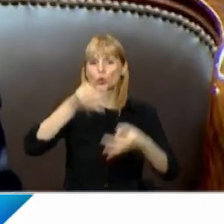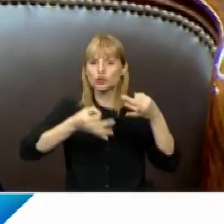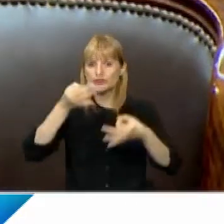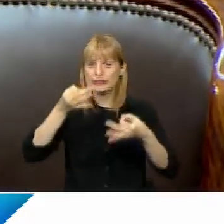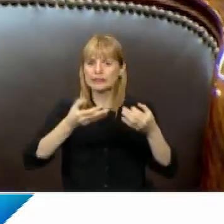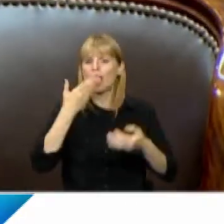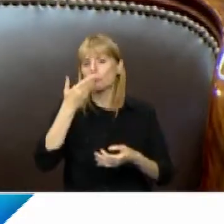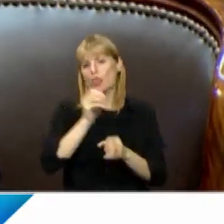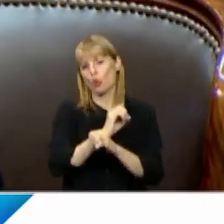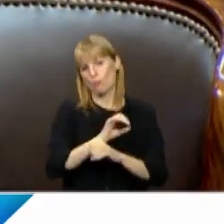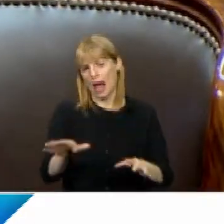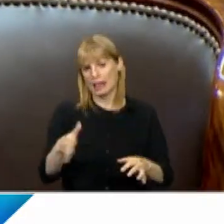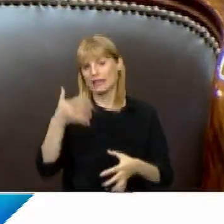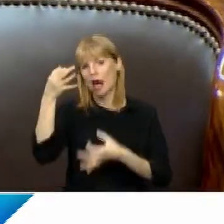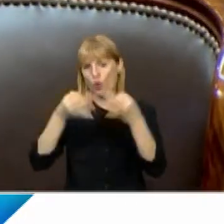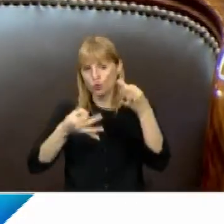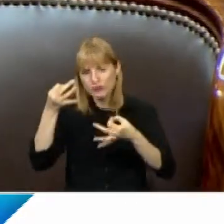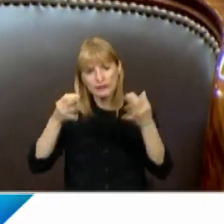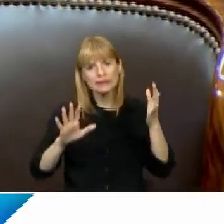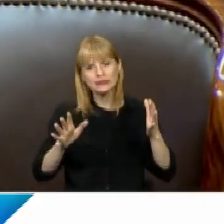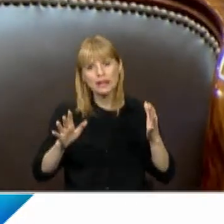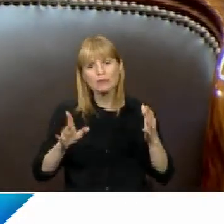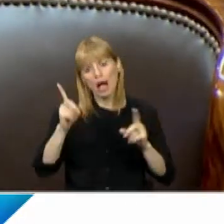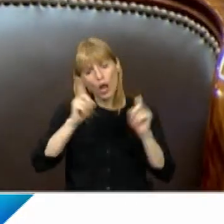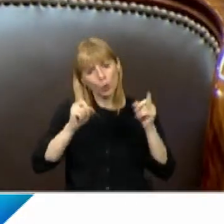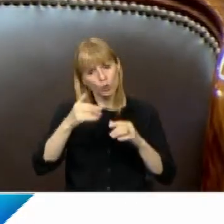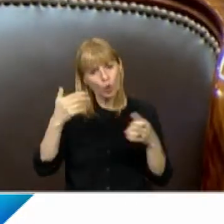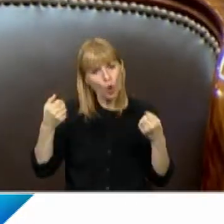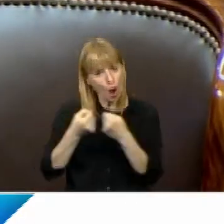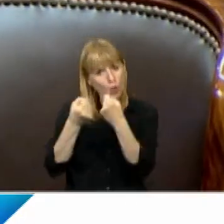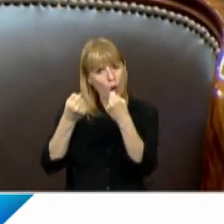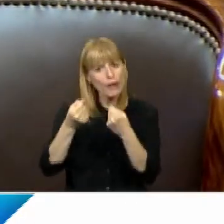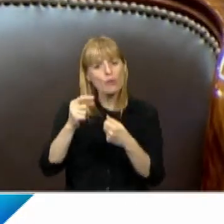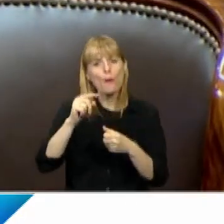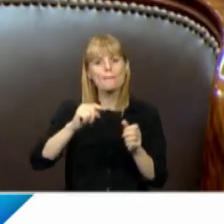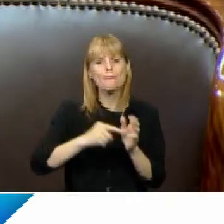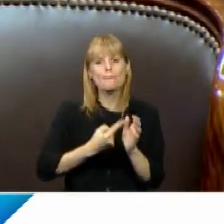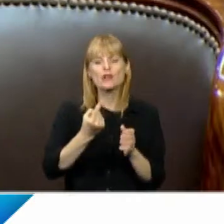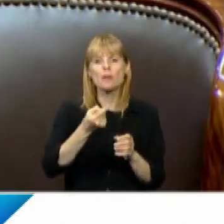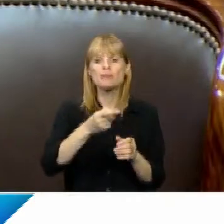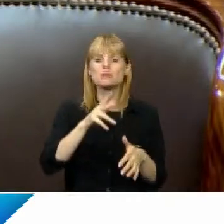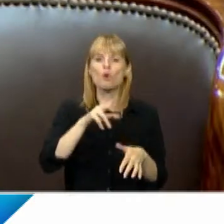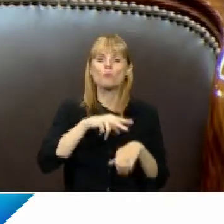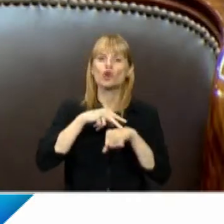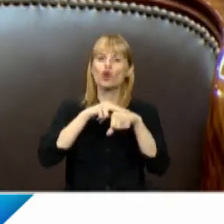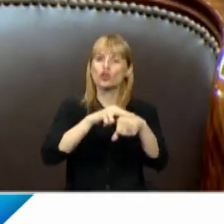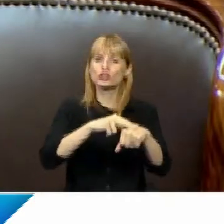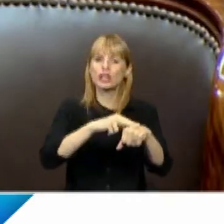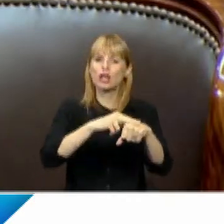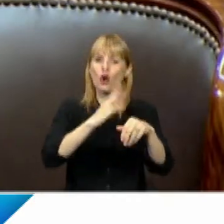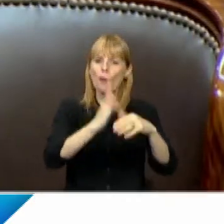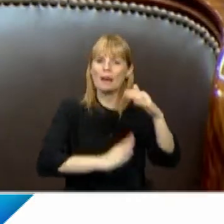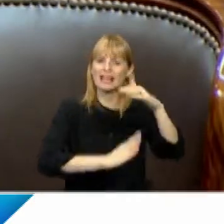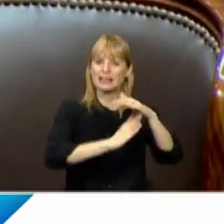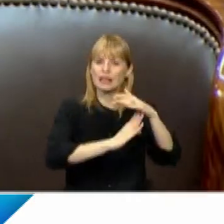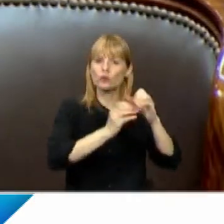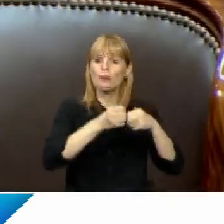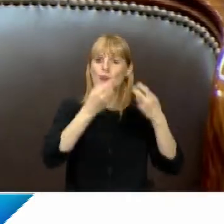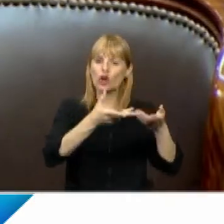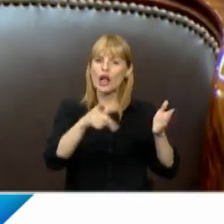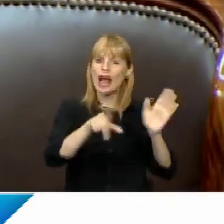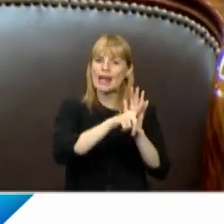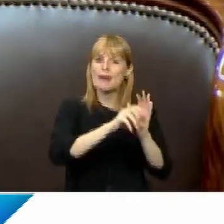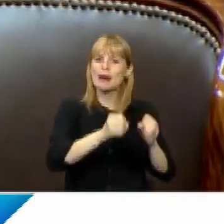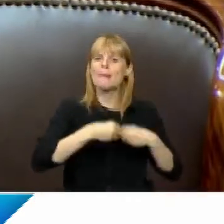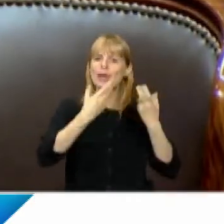justicia, algunos planteos los comparto, es en el Consejo de la Magistratura mejorar la ley para que haya mejores jurados.